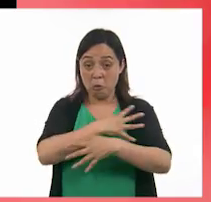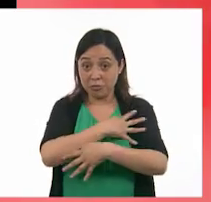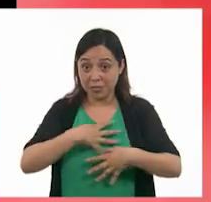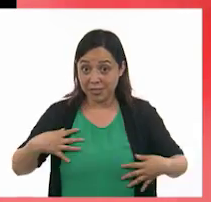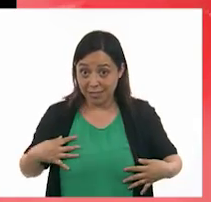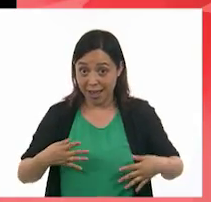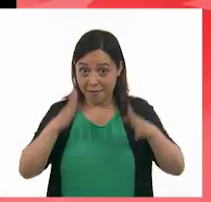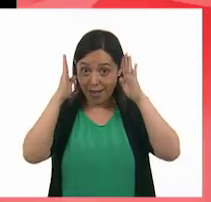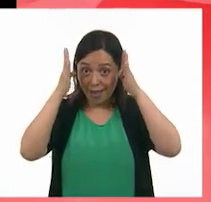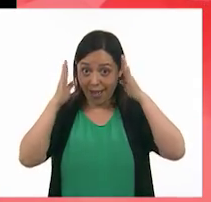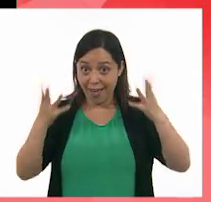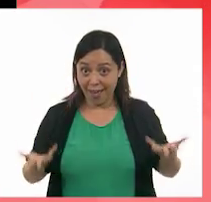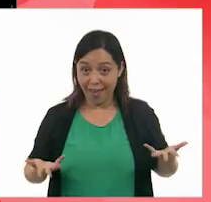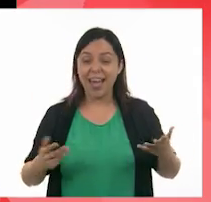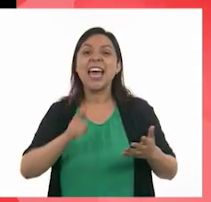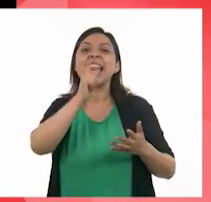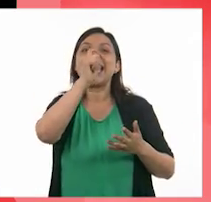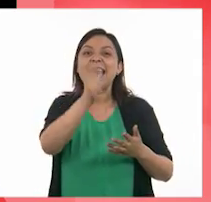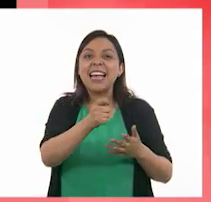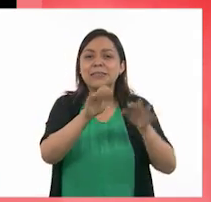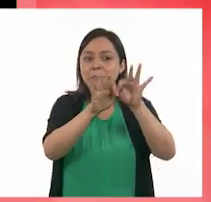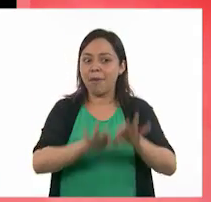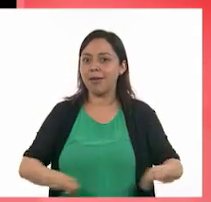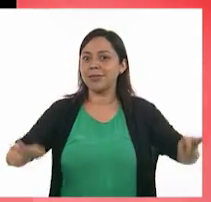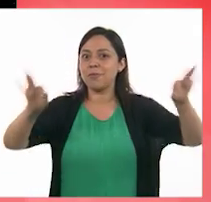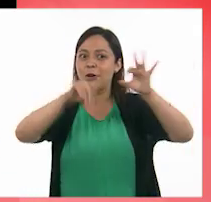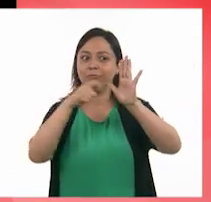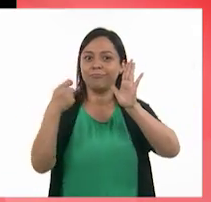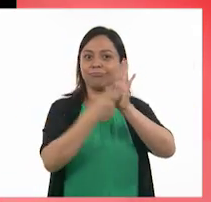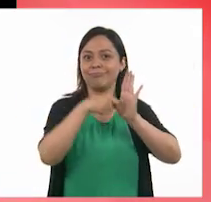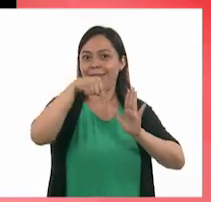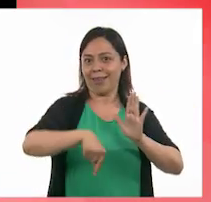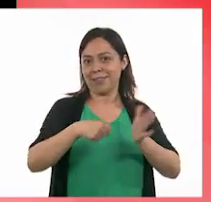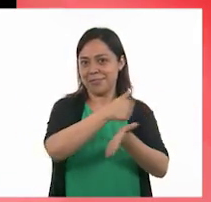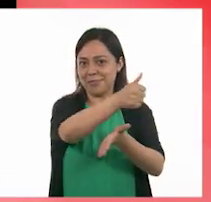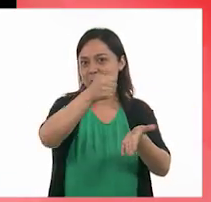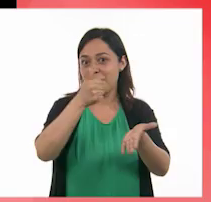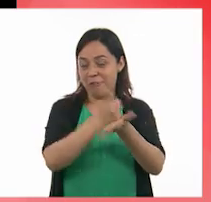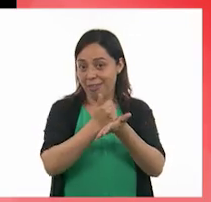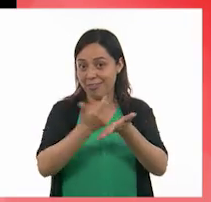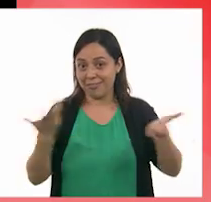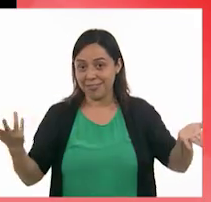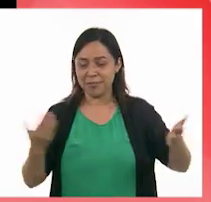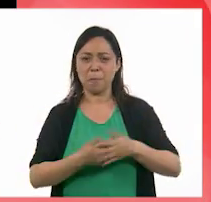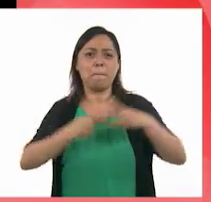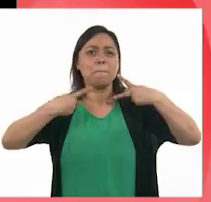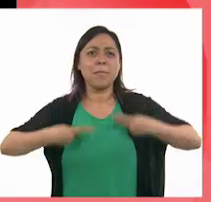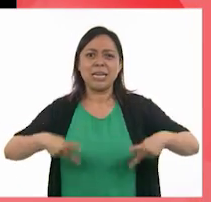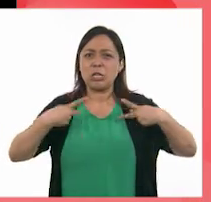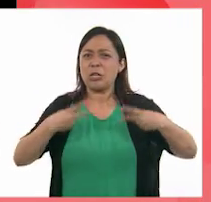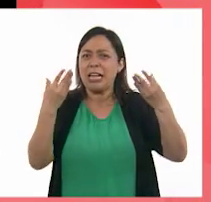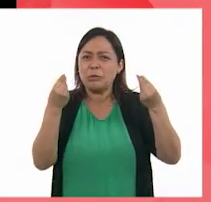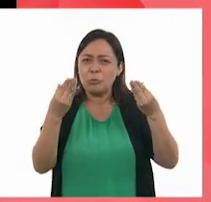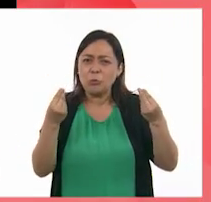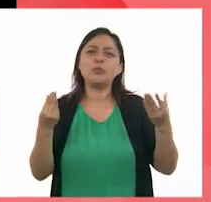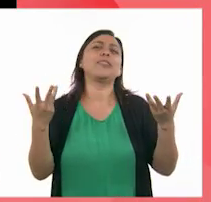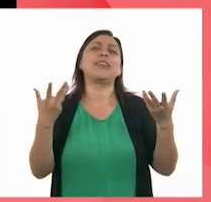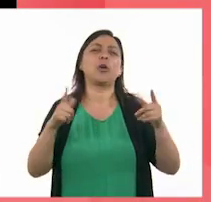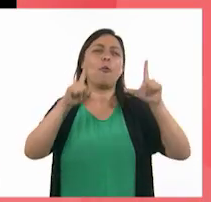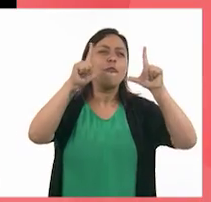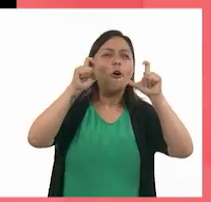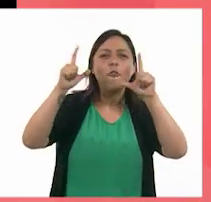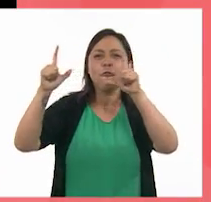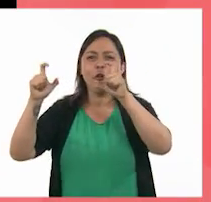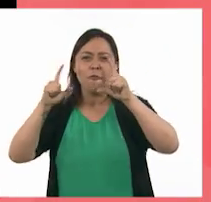convierte en el elemento identitario más importante de la ciudad. Miles de personas han tomado la foto año con año.